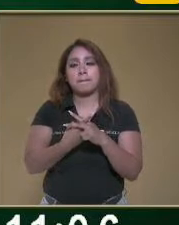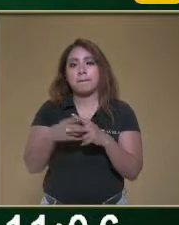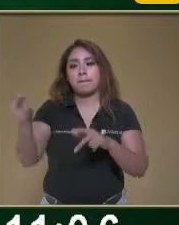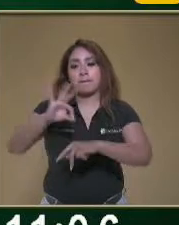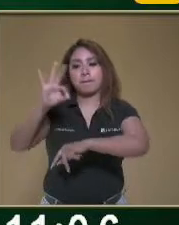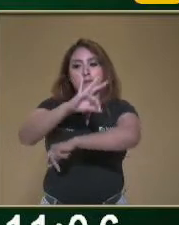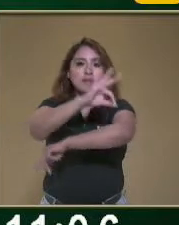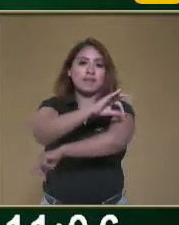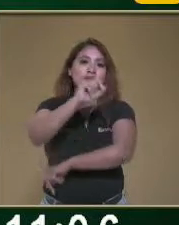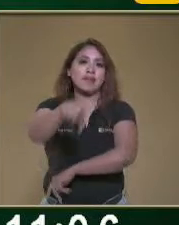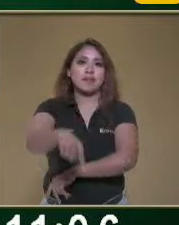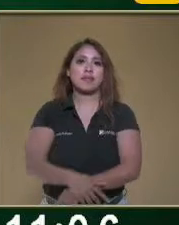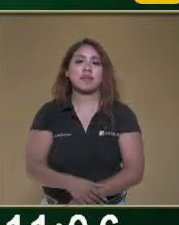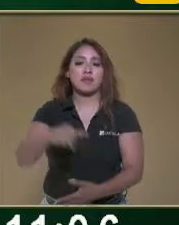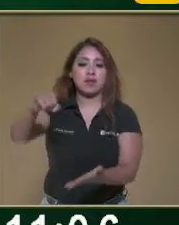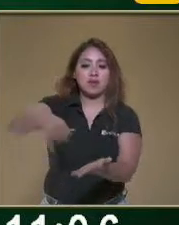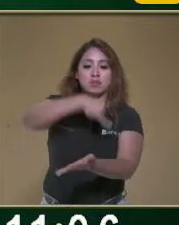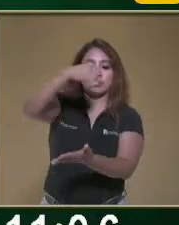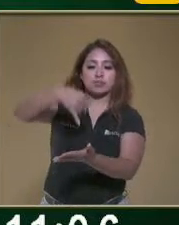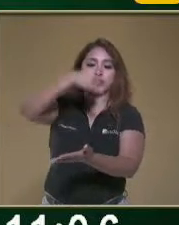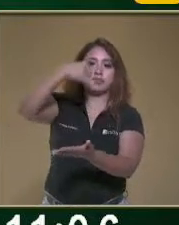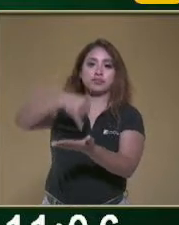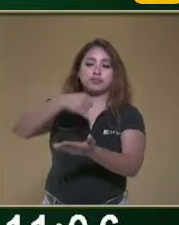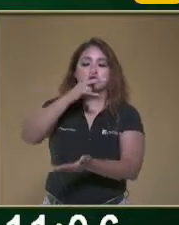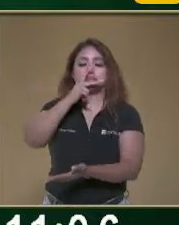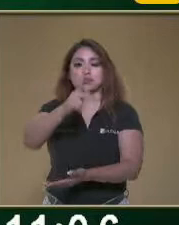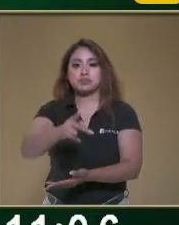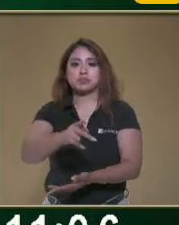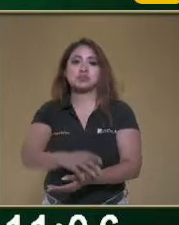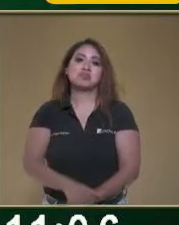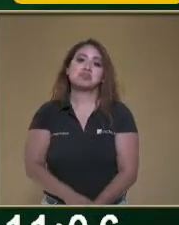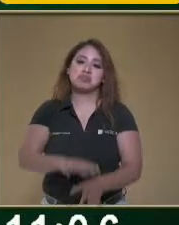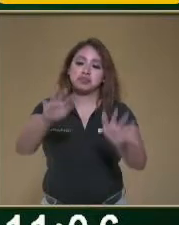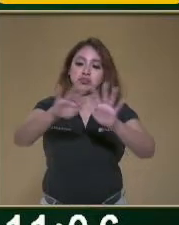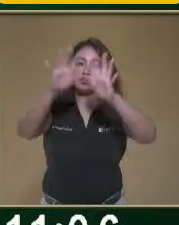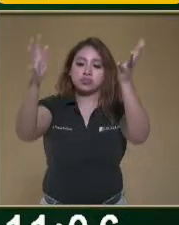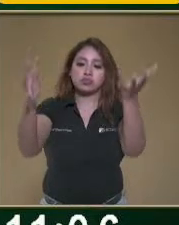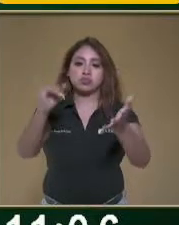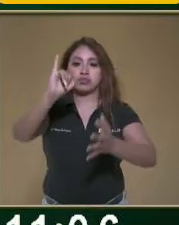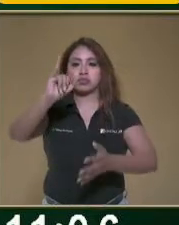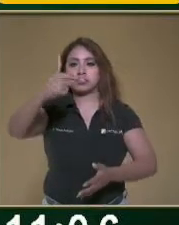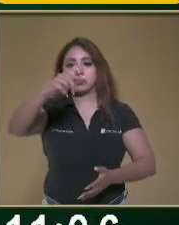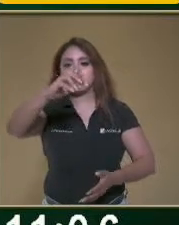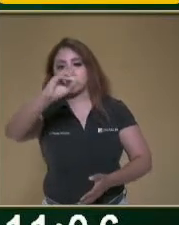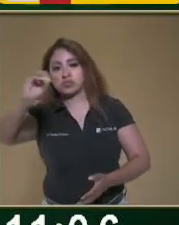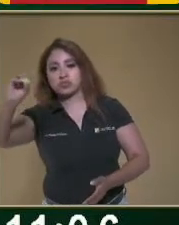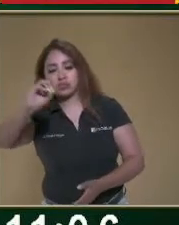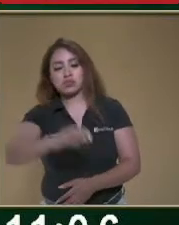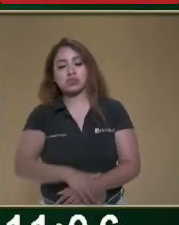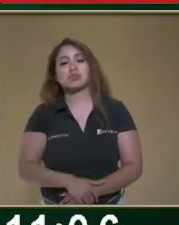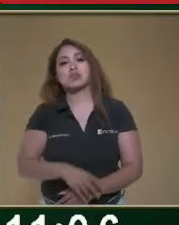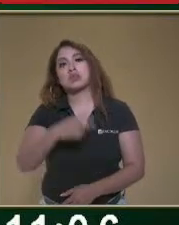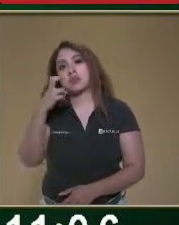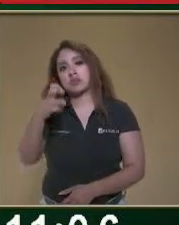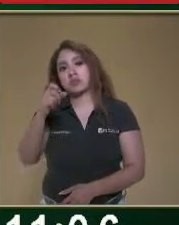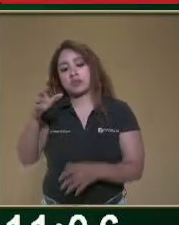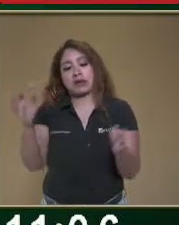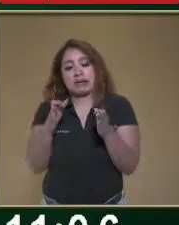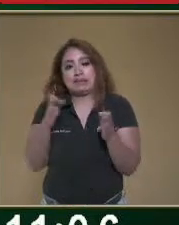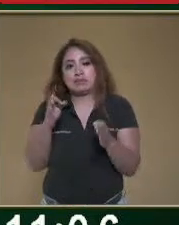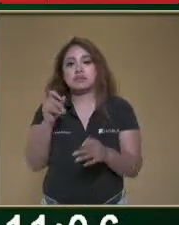ejemplo, isla, maestrana, o la palabra iglú, empiezan iglú. Igual que Iliana. O la